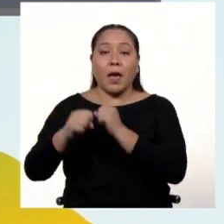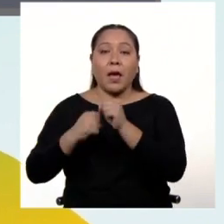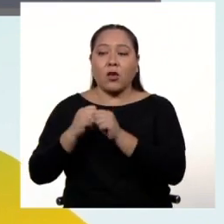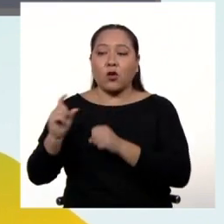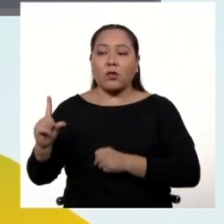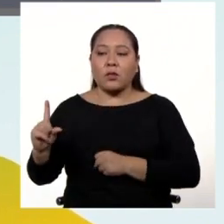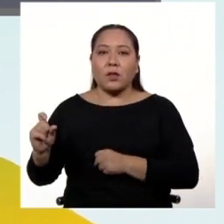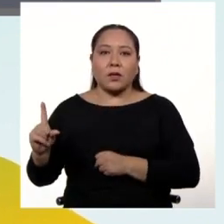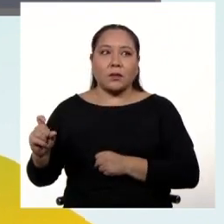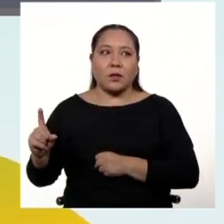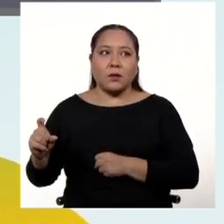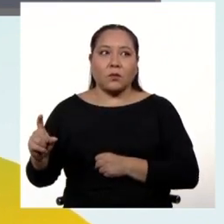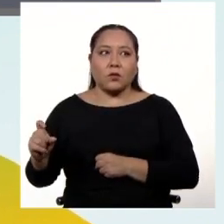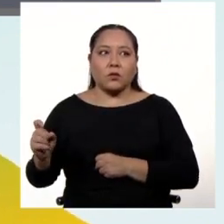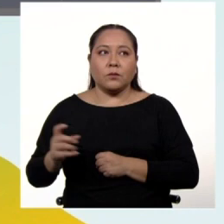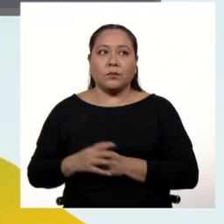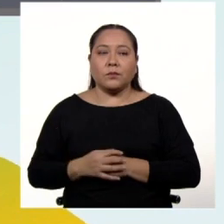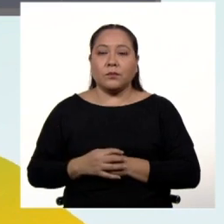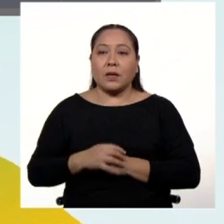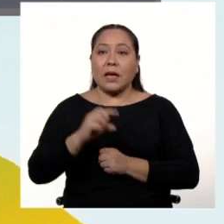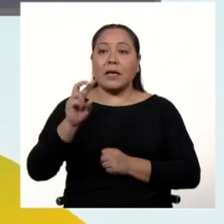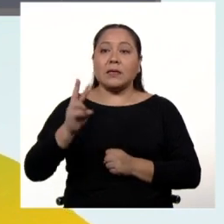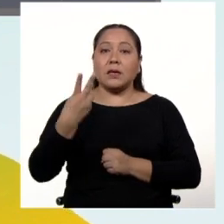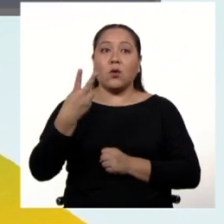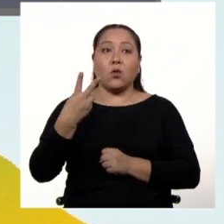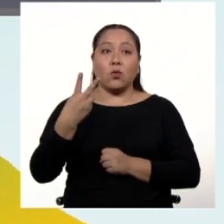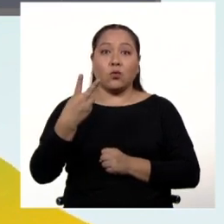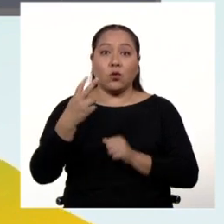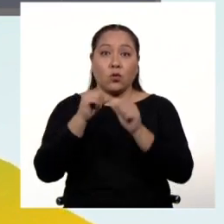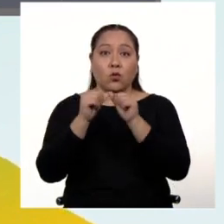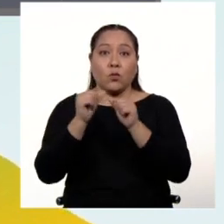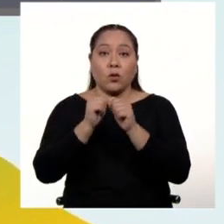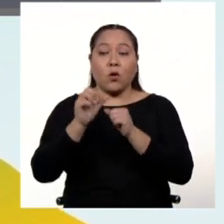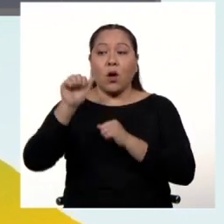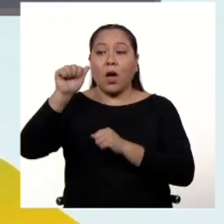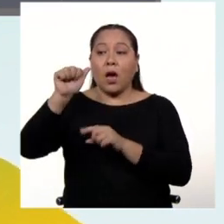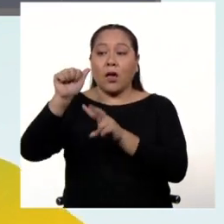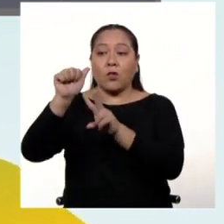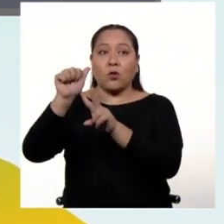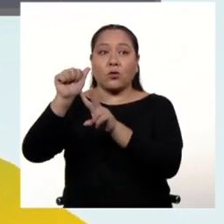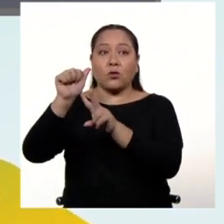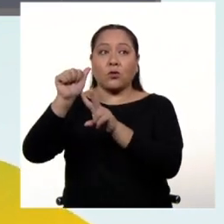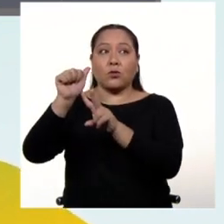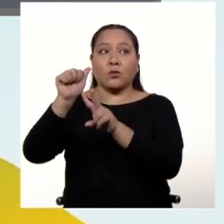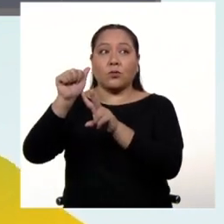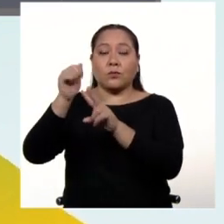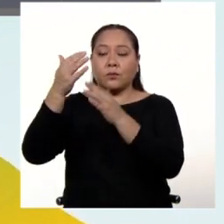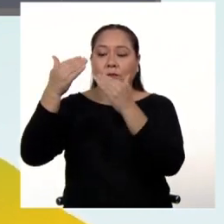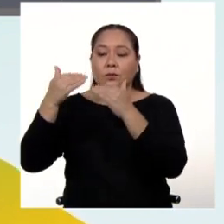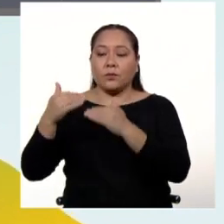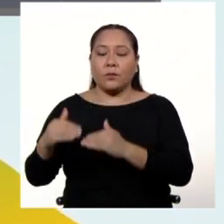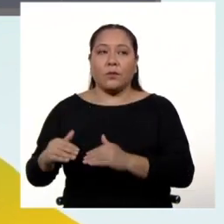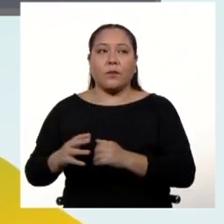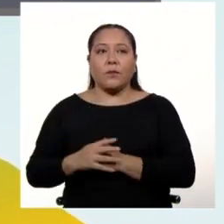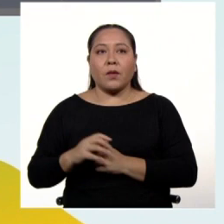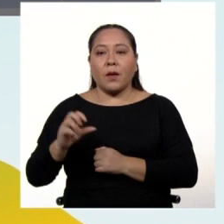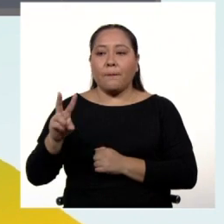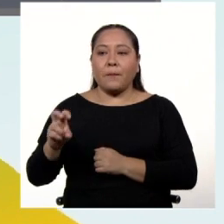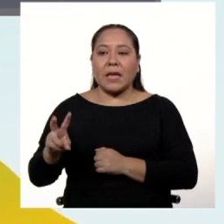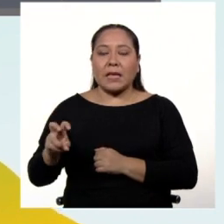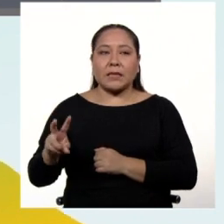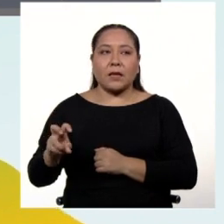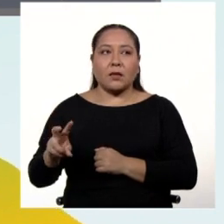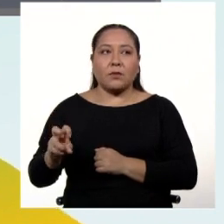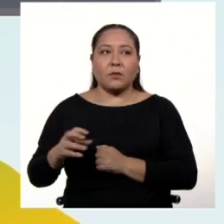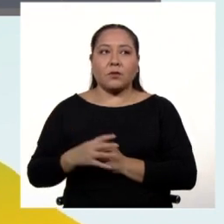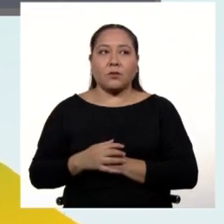10 céntimos. Para el segundo término A sub 2, la cantidad de ahorro en el segundo año es de 20